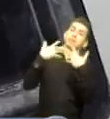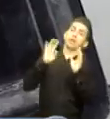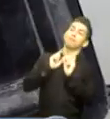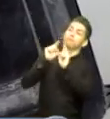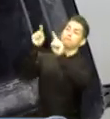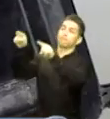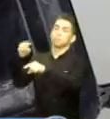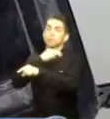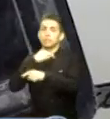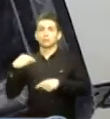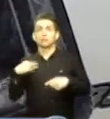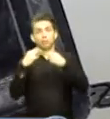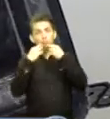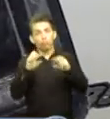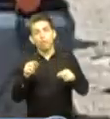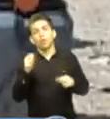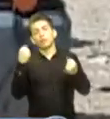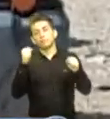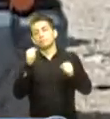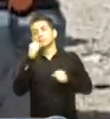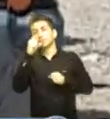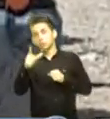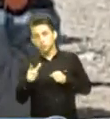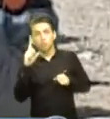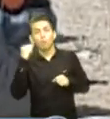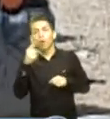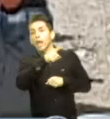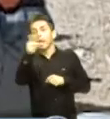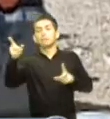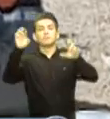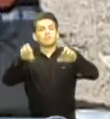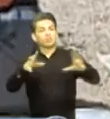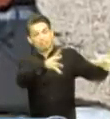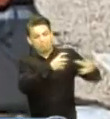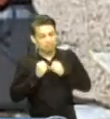sufrieron mientras fueron retenidos por comunitarios en la aldea Máguila 1.